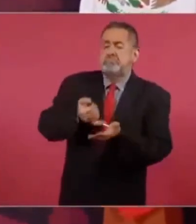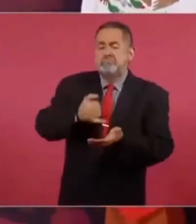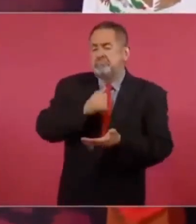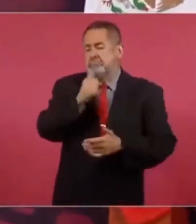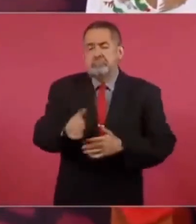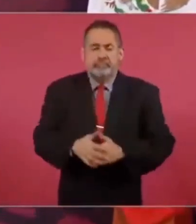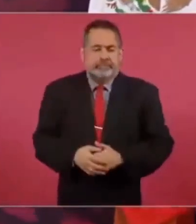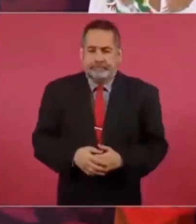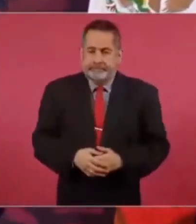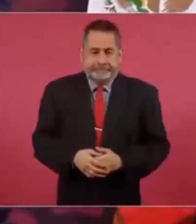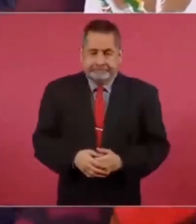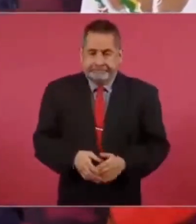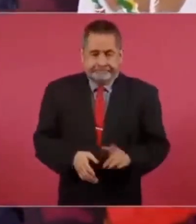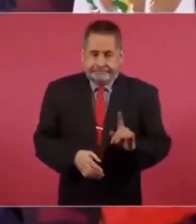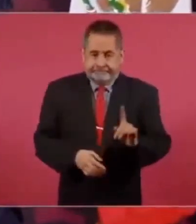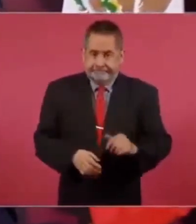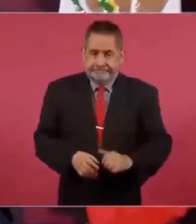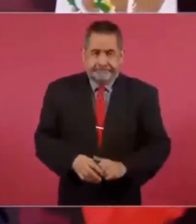Los que nos están